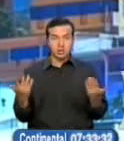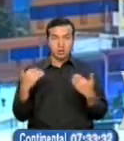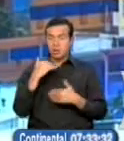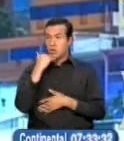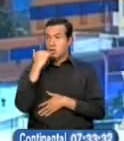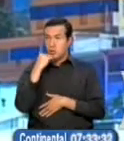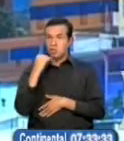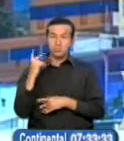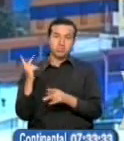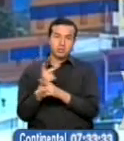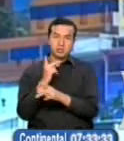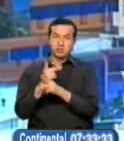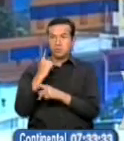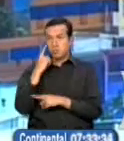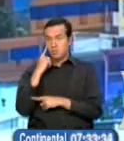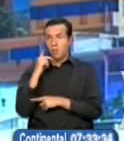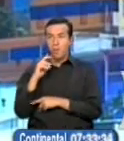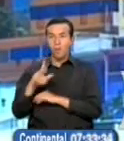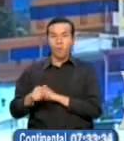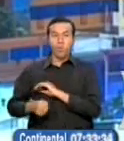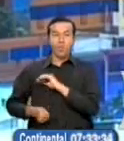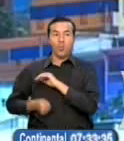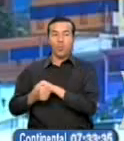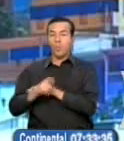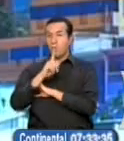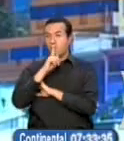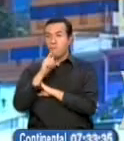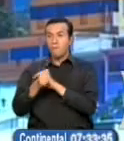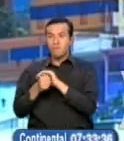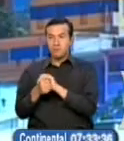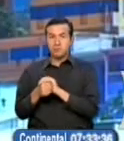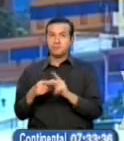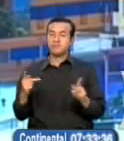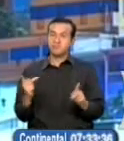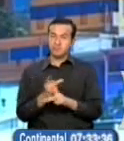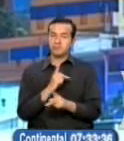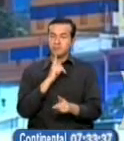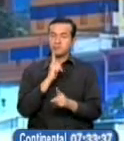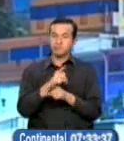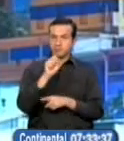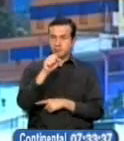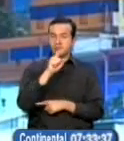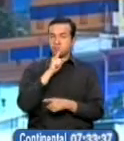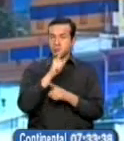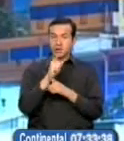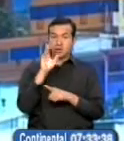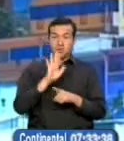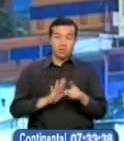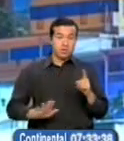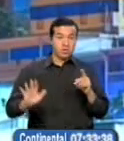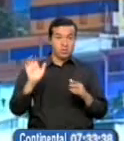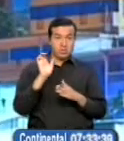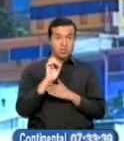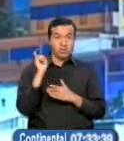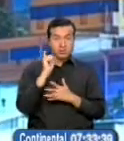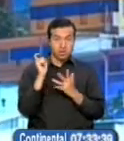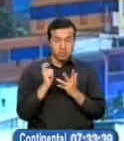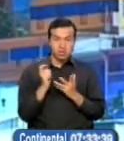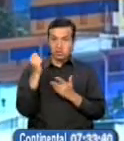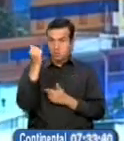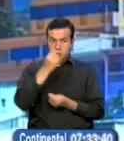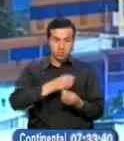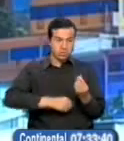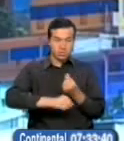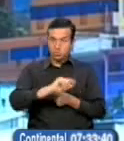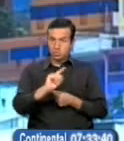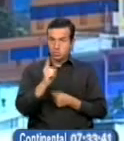alguna manera blanqueo o protección o blindaje. Pero lo que sí es cierto, Carlos, es que este país demanda de inversión, porque